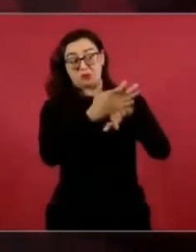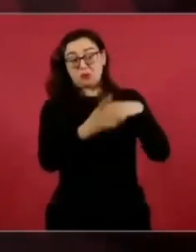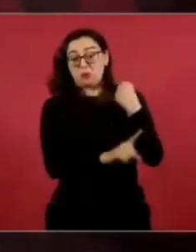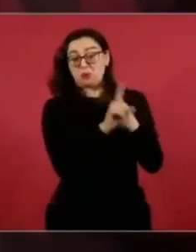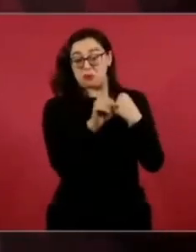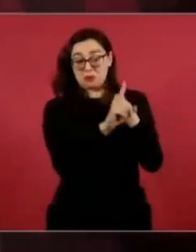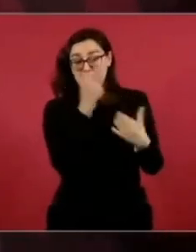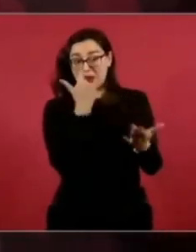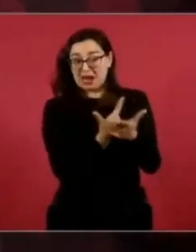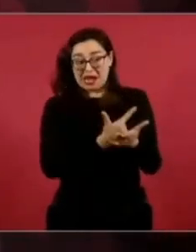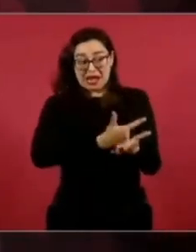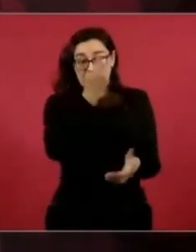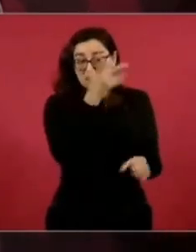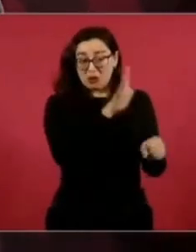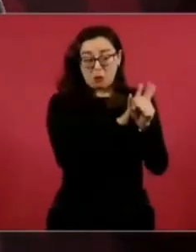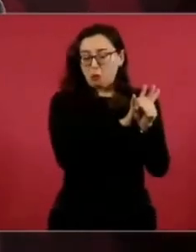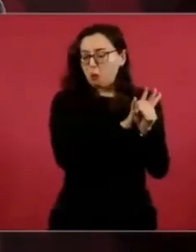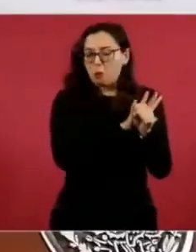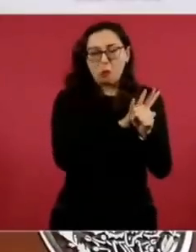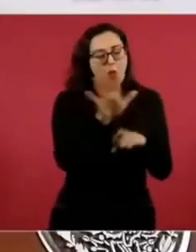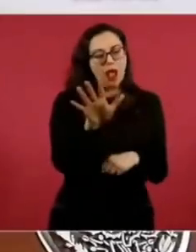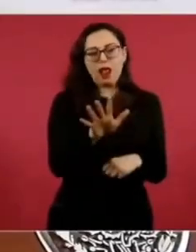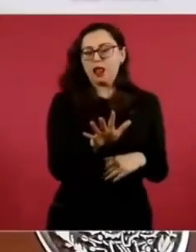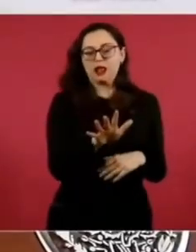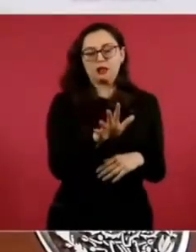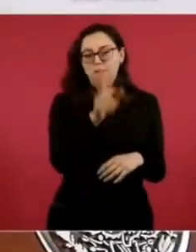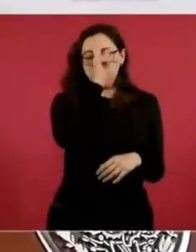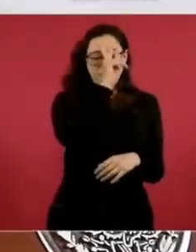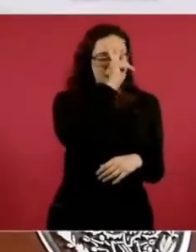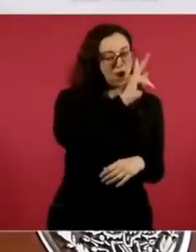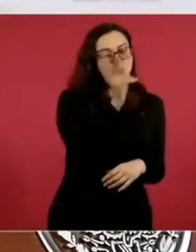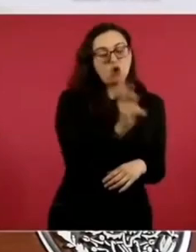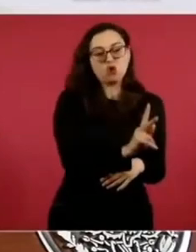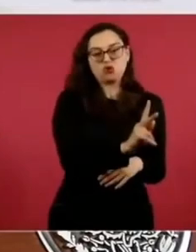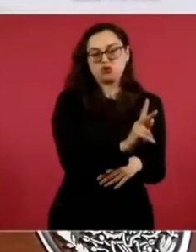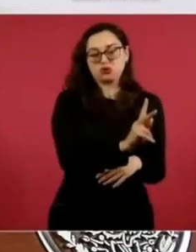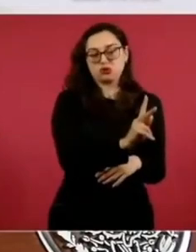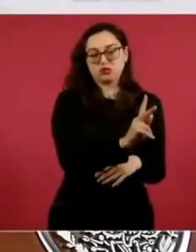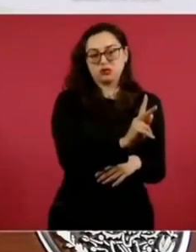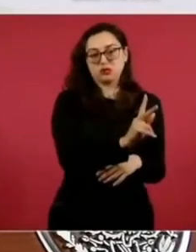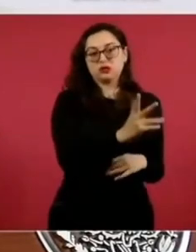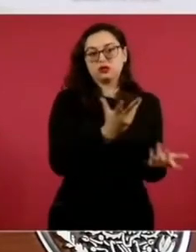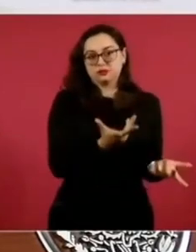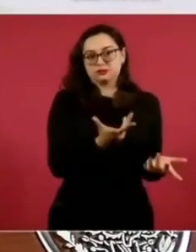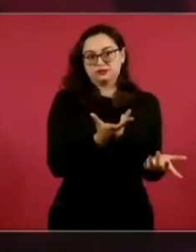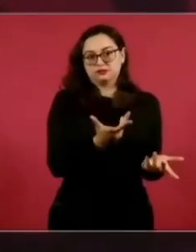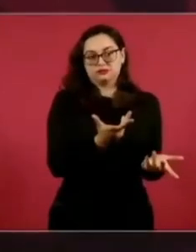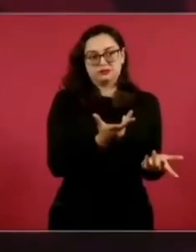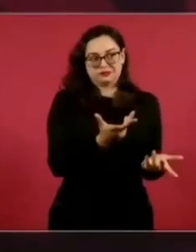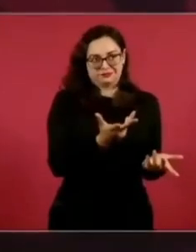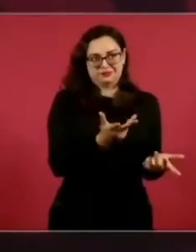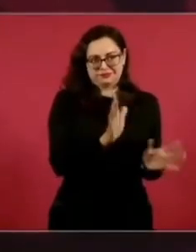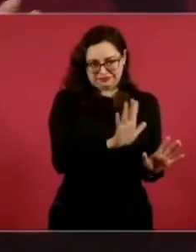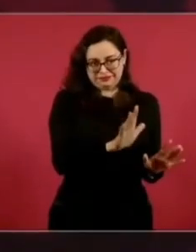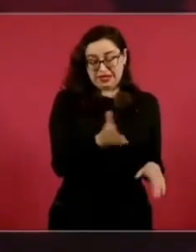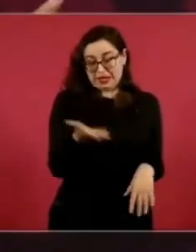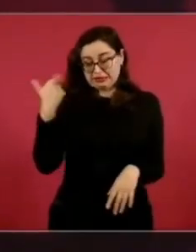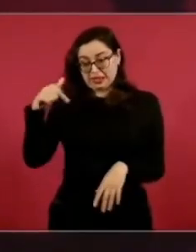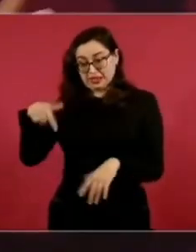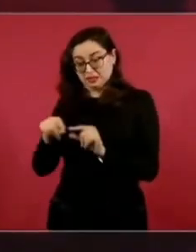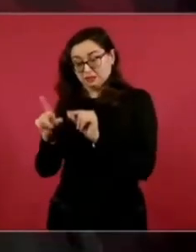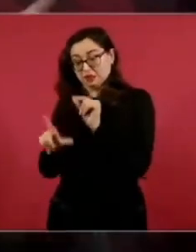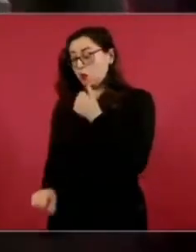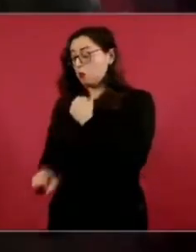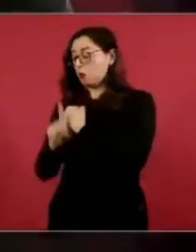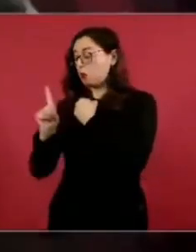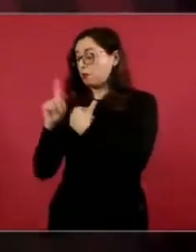así como antes si me preguntaban Cuál es el principal problema